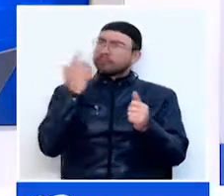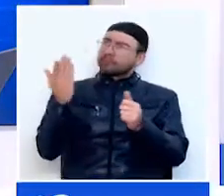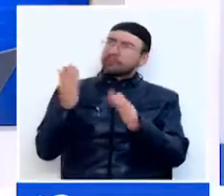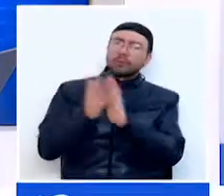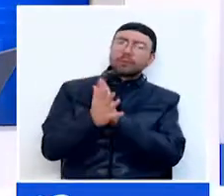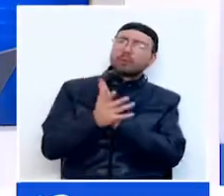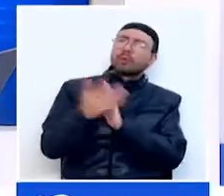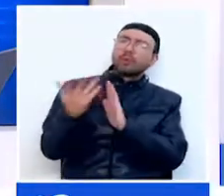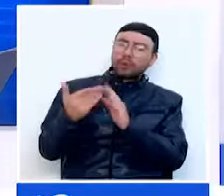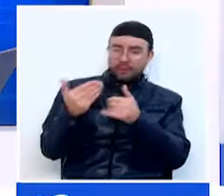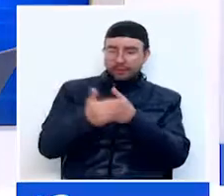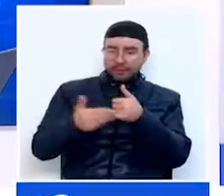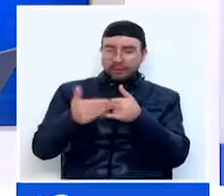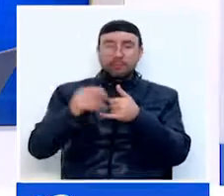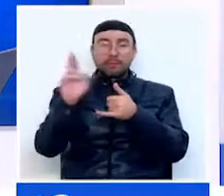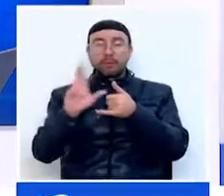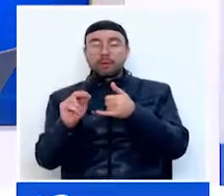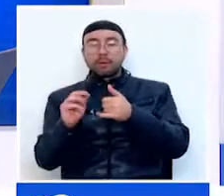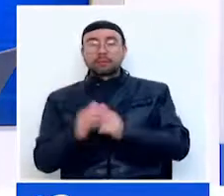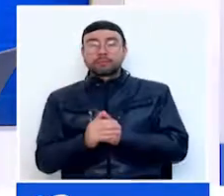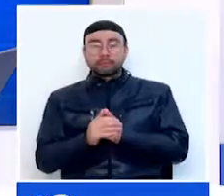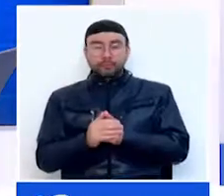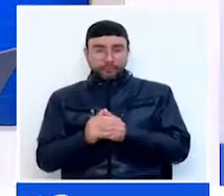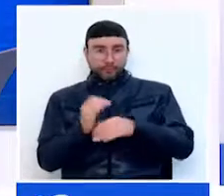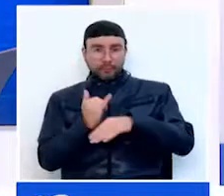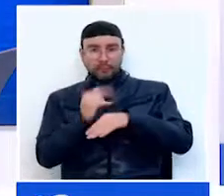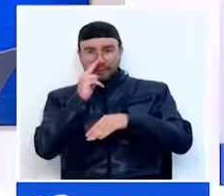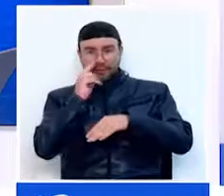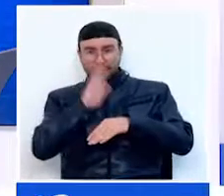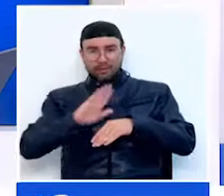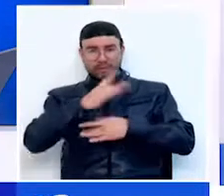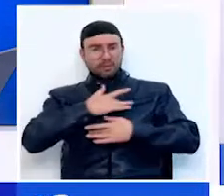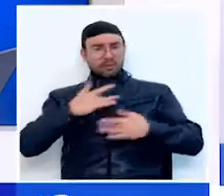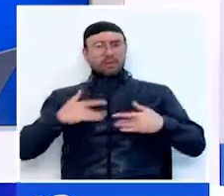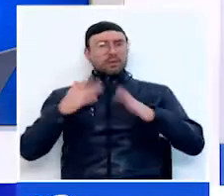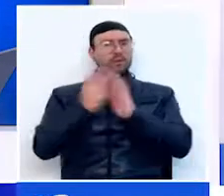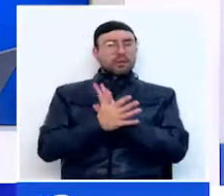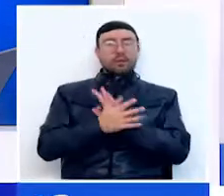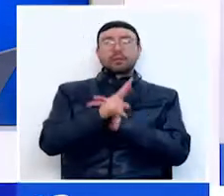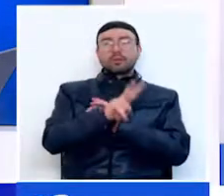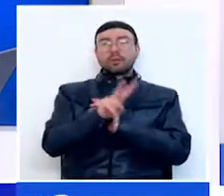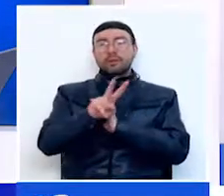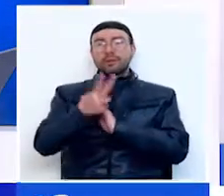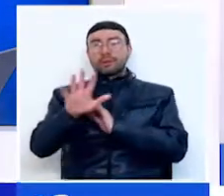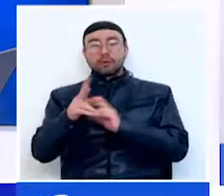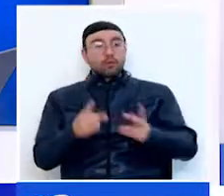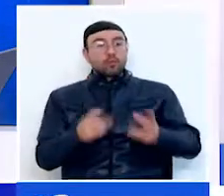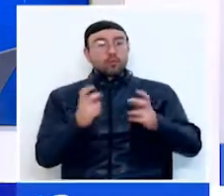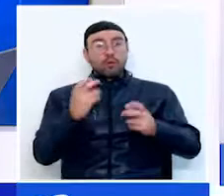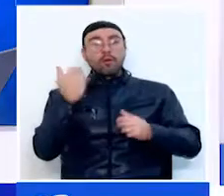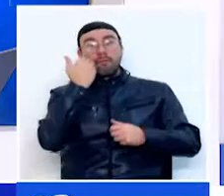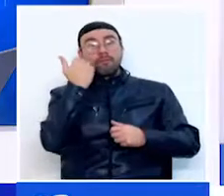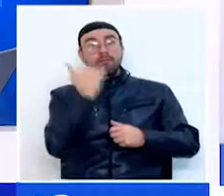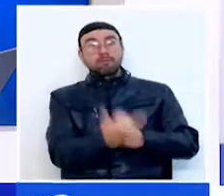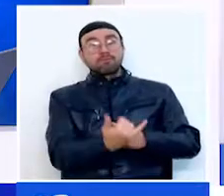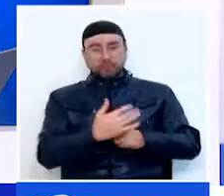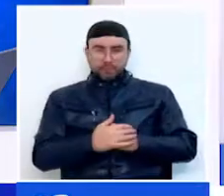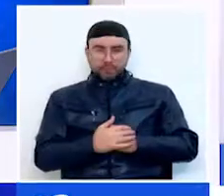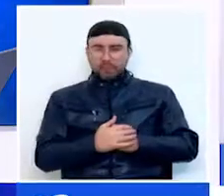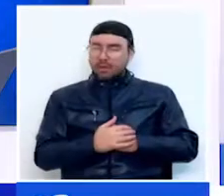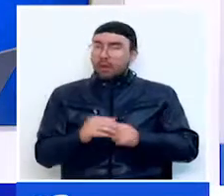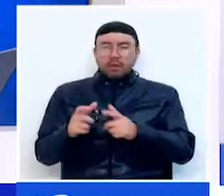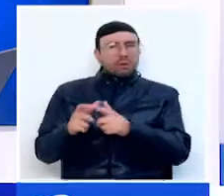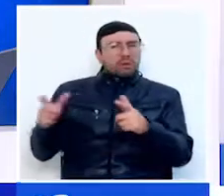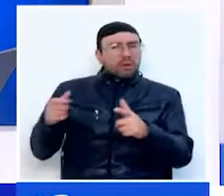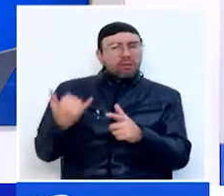en el departamento de Risaralda. De acuerdo con el Instituto Nacional de Salud, se han presentado 225 nuevos casos. Los casos positivos que en este momento